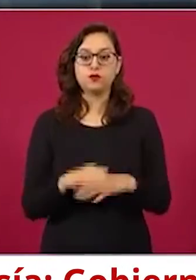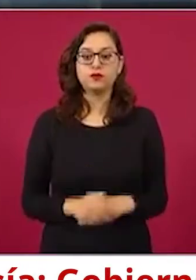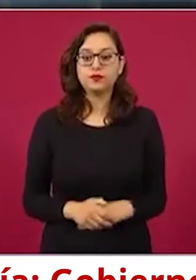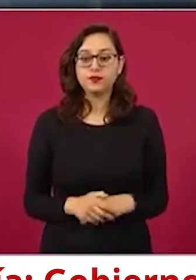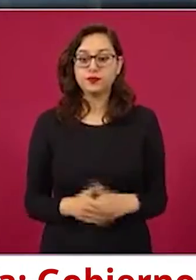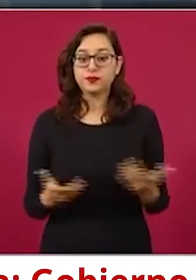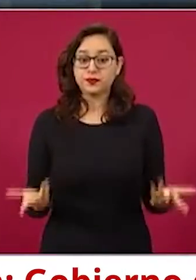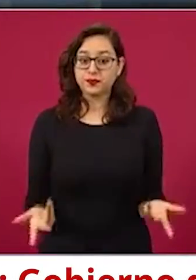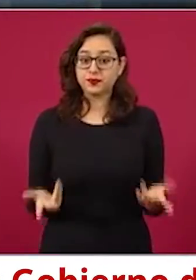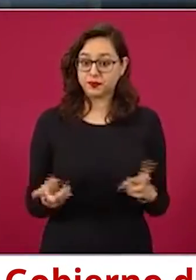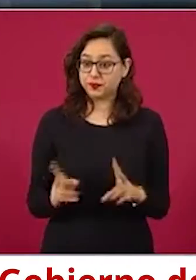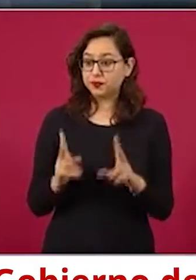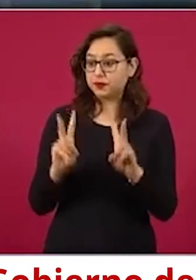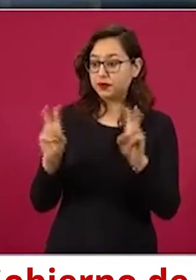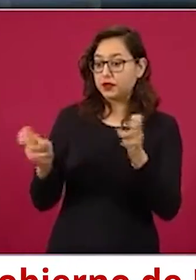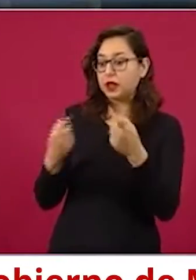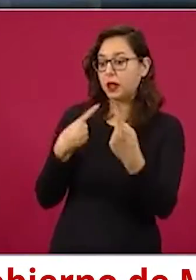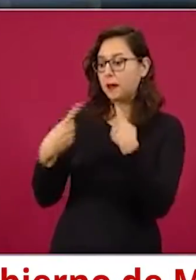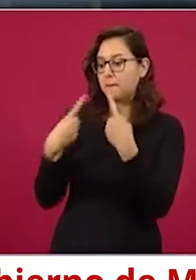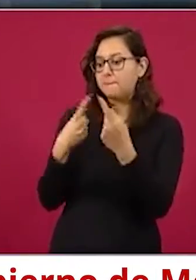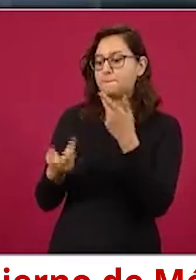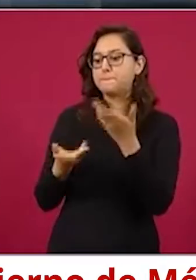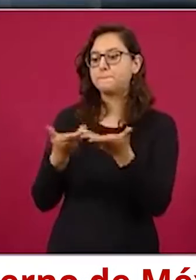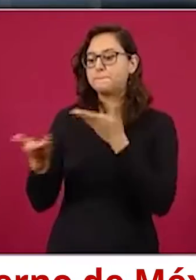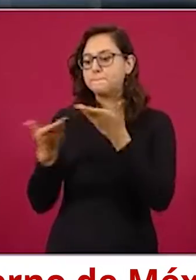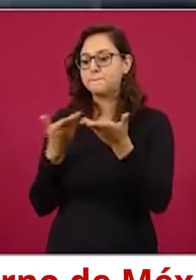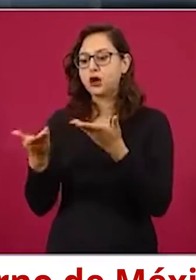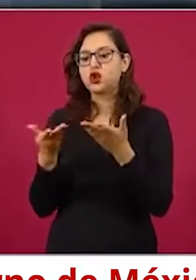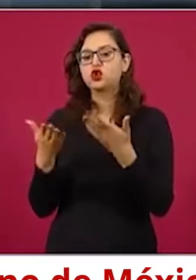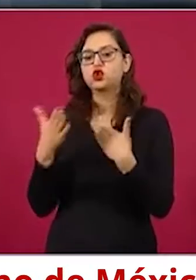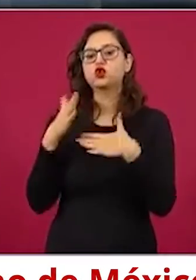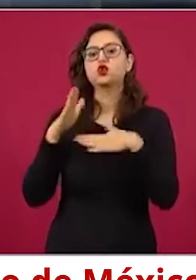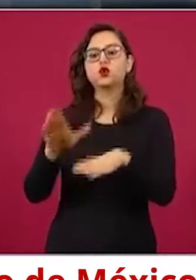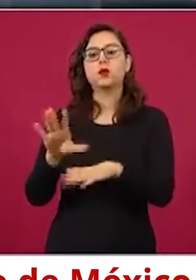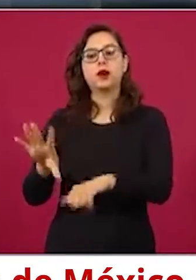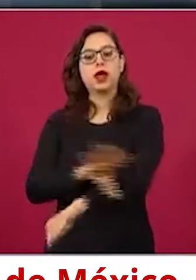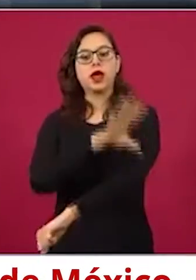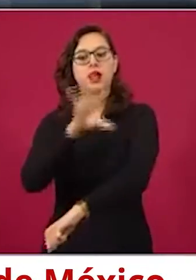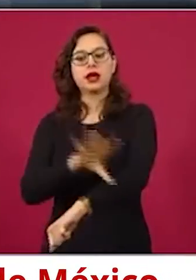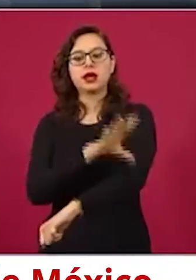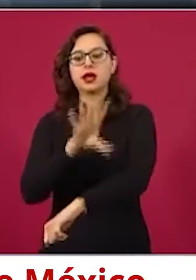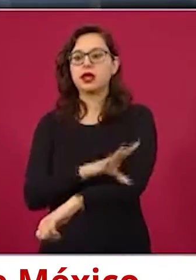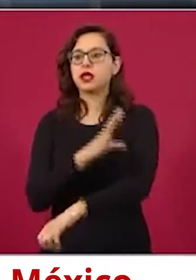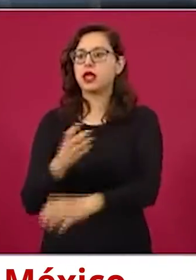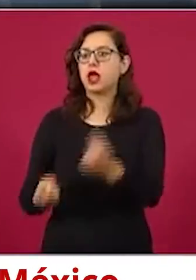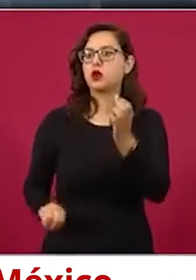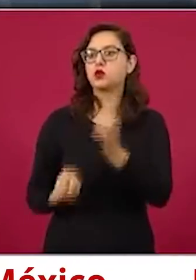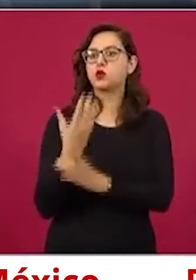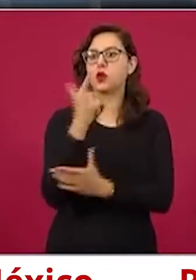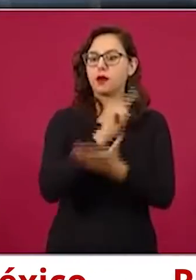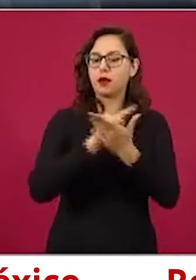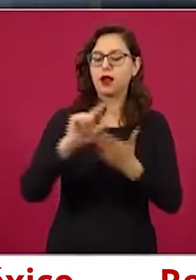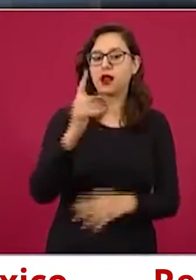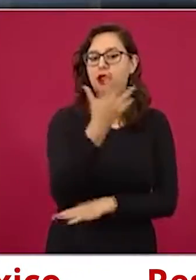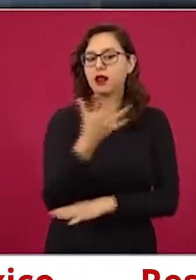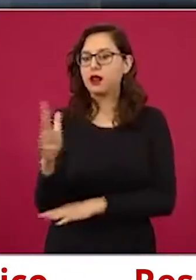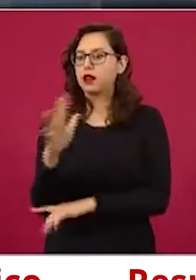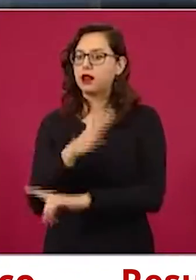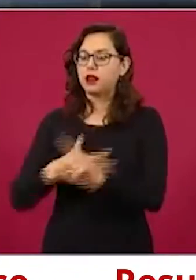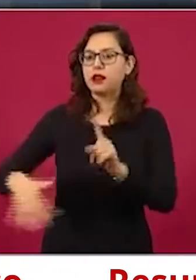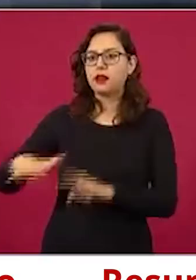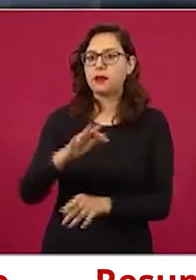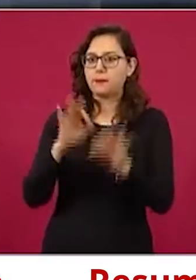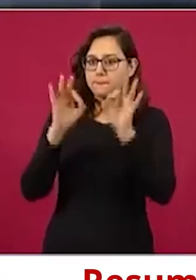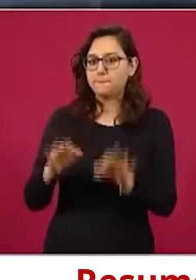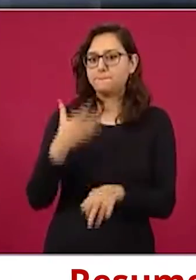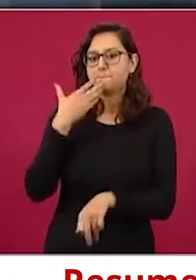torno al tema de la expansión de asuntos de energías limpias, renovables. El mismo Ken Salazar, que la semana pasada hablaba de